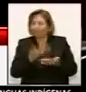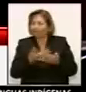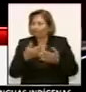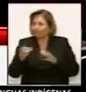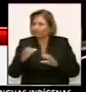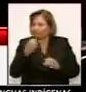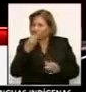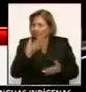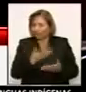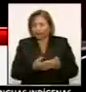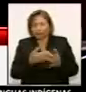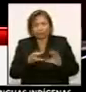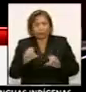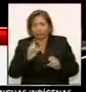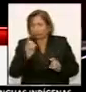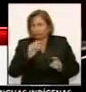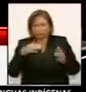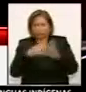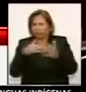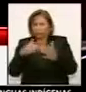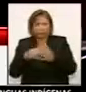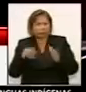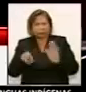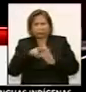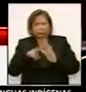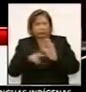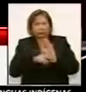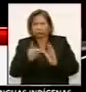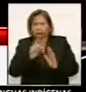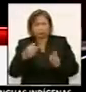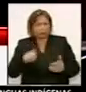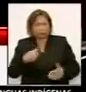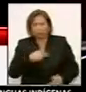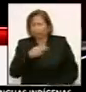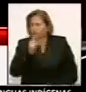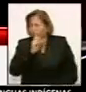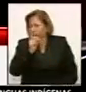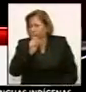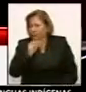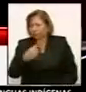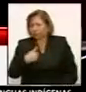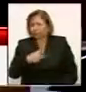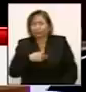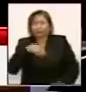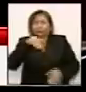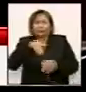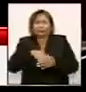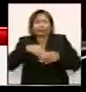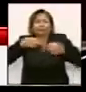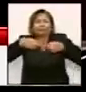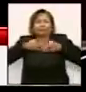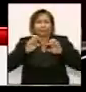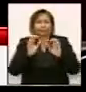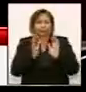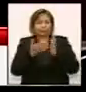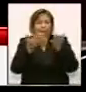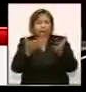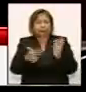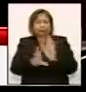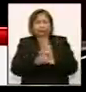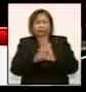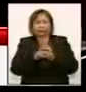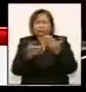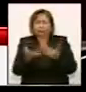las cosas. No pusimos nosotros los montos. Este 37-37 no nos da a nosotros los montos. Nosotros autorizamos, dimos la ley,